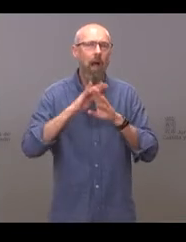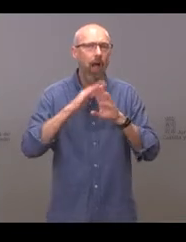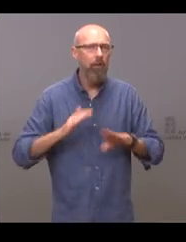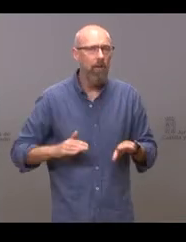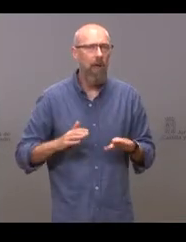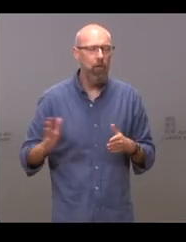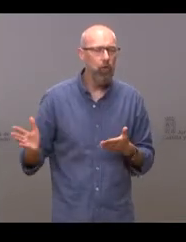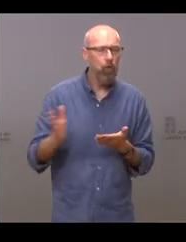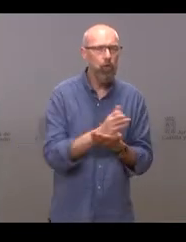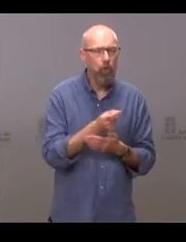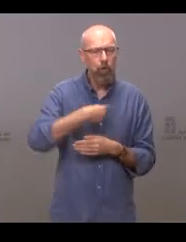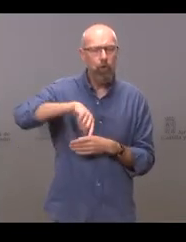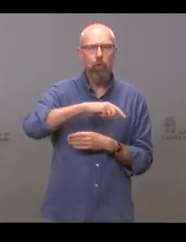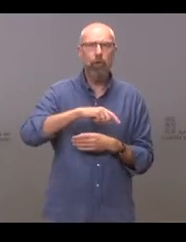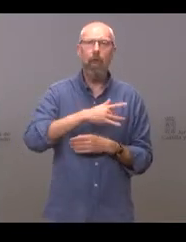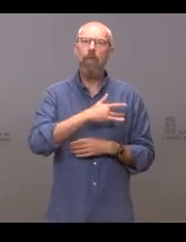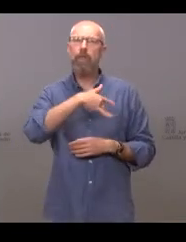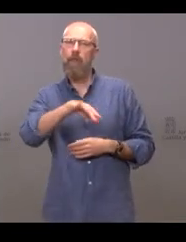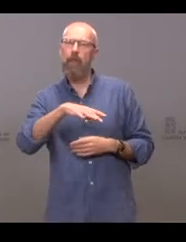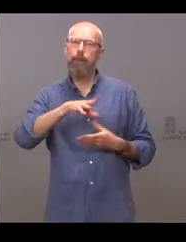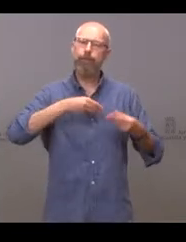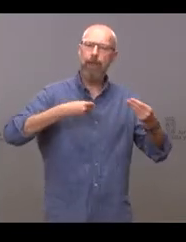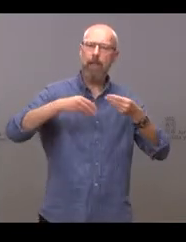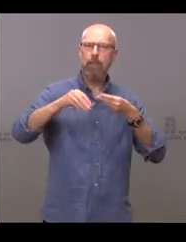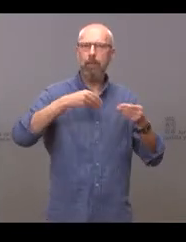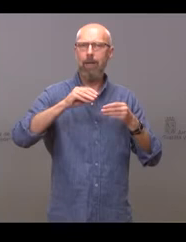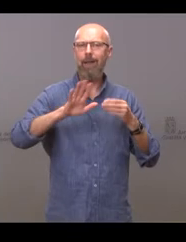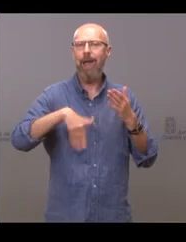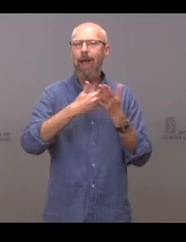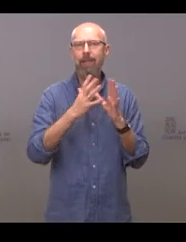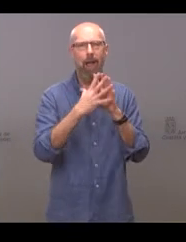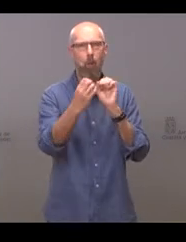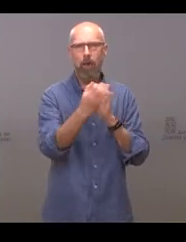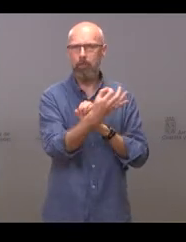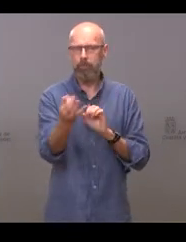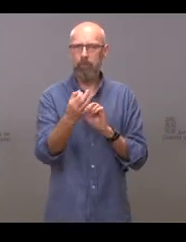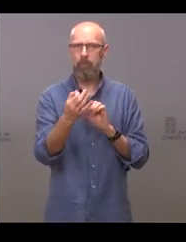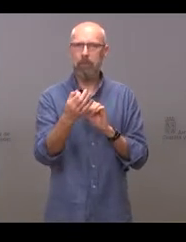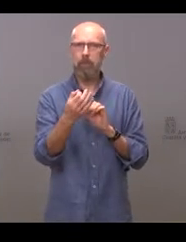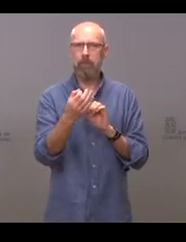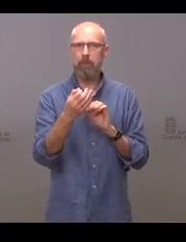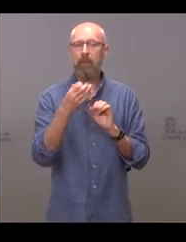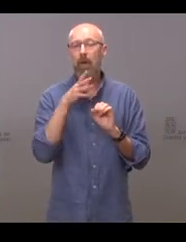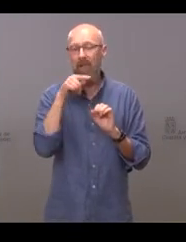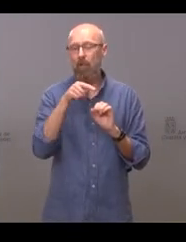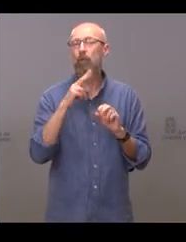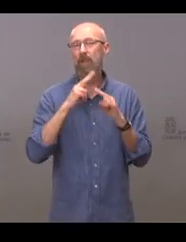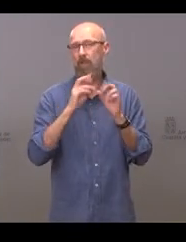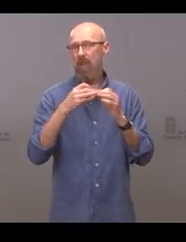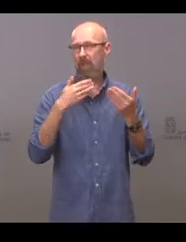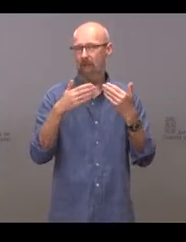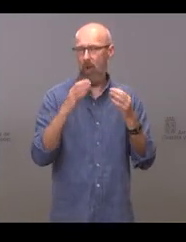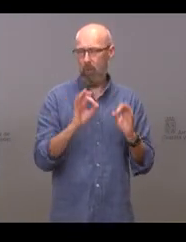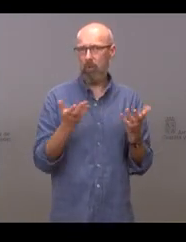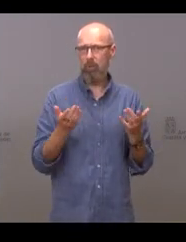debemos debemos de ceder para no a un verdadero acuerdo porque si no eso no sería diálogo sería imposición y aquí creo que se ha demostrado por